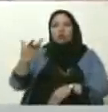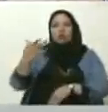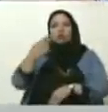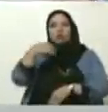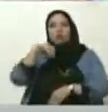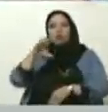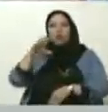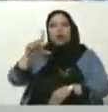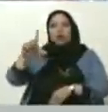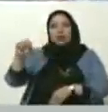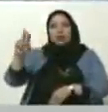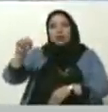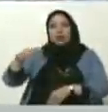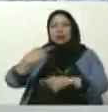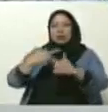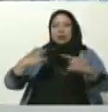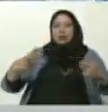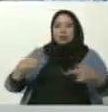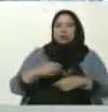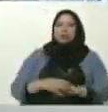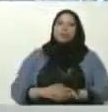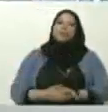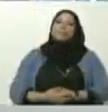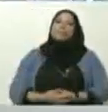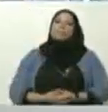Ejército de Liberación Nacional, ELN.